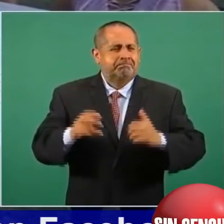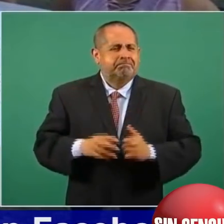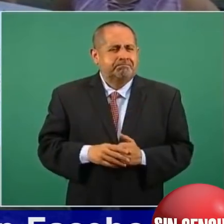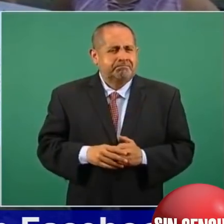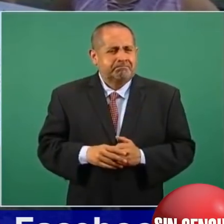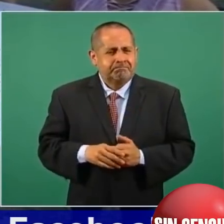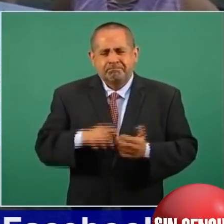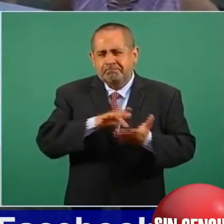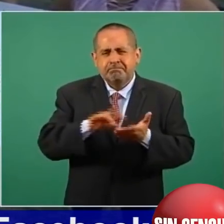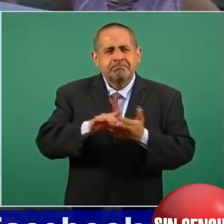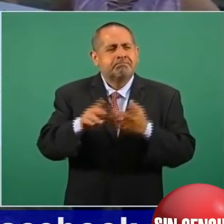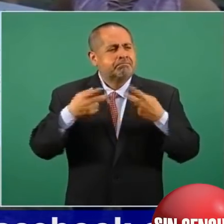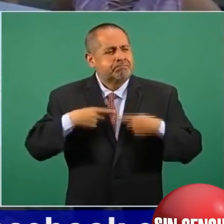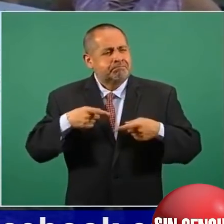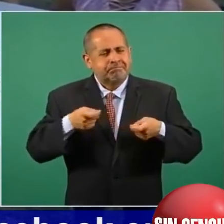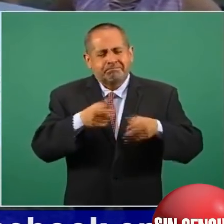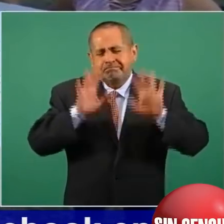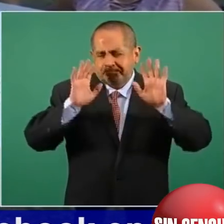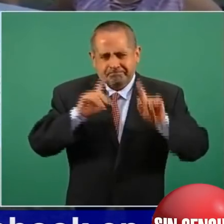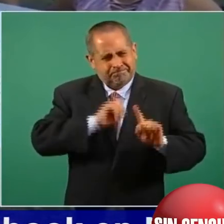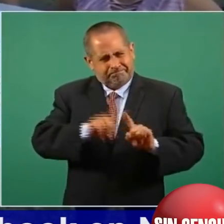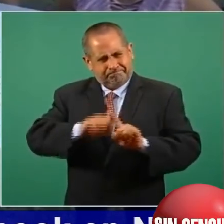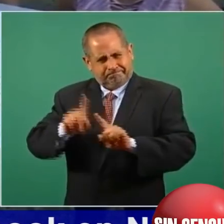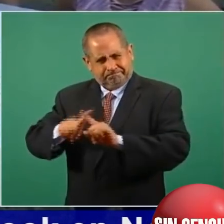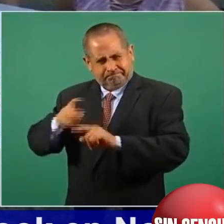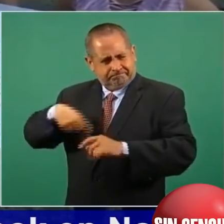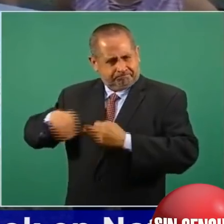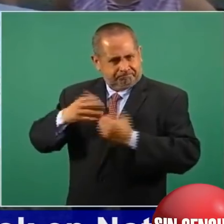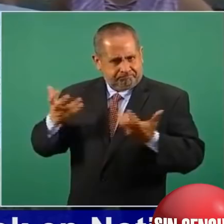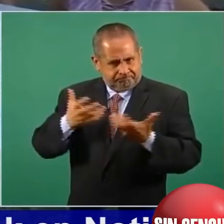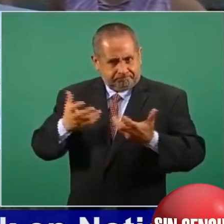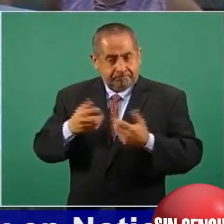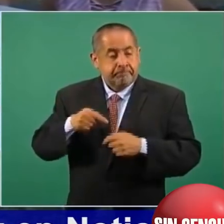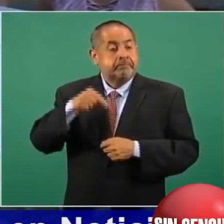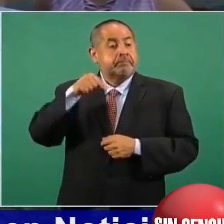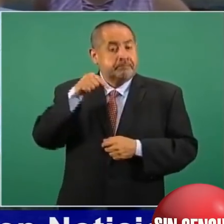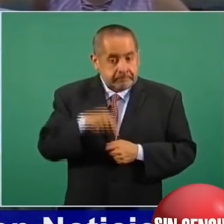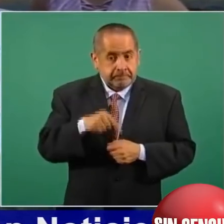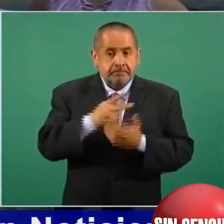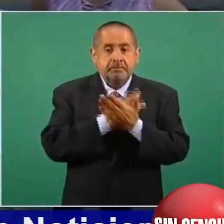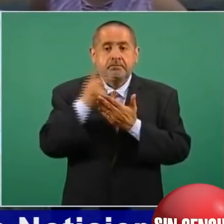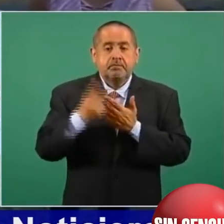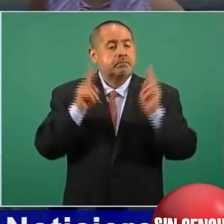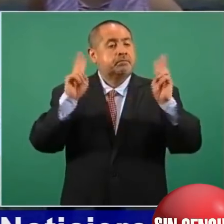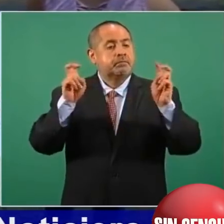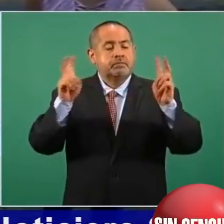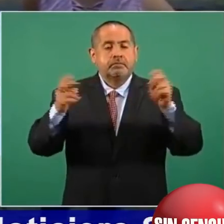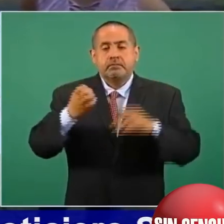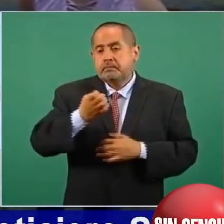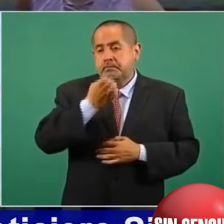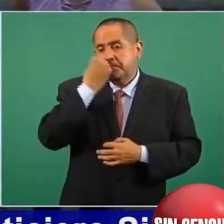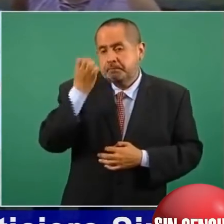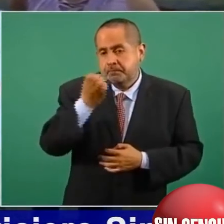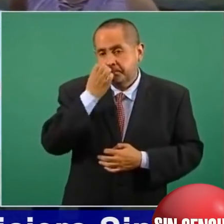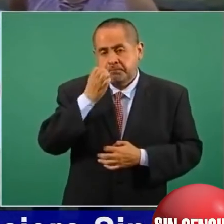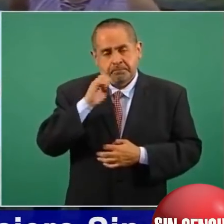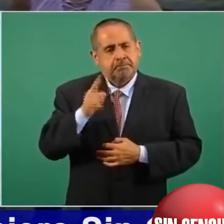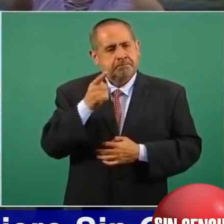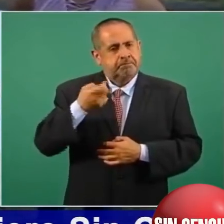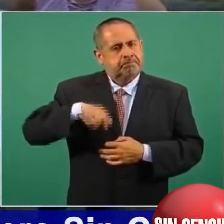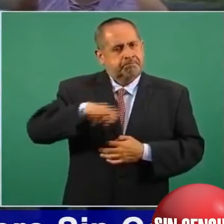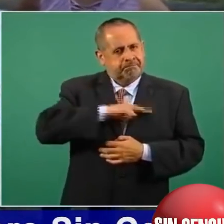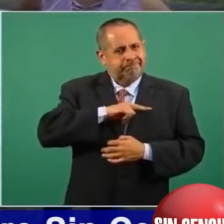el apoyo a pescadores, bueno, todo lo que estamos haciendo. Hay un programa que se llama La Escuela es Nuestra,